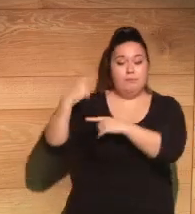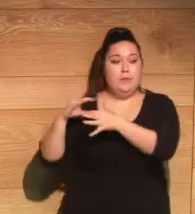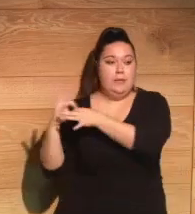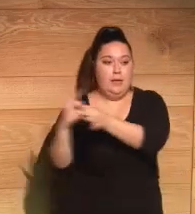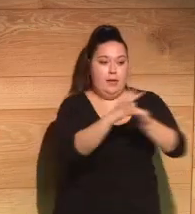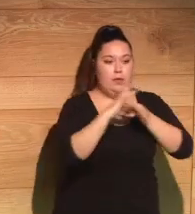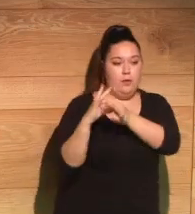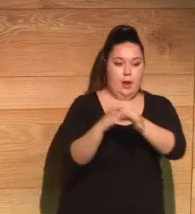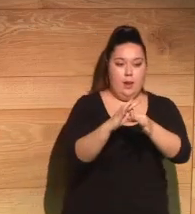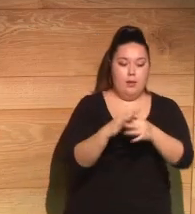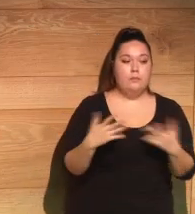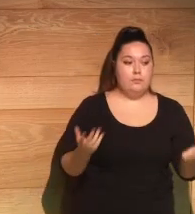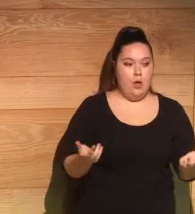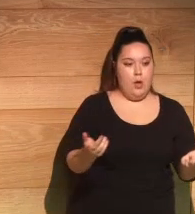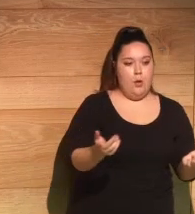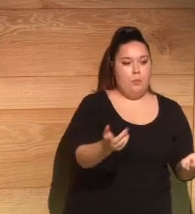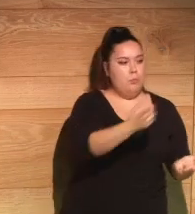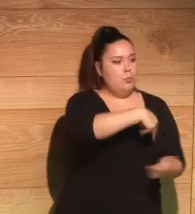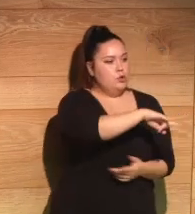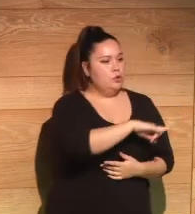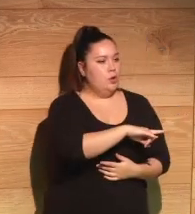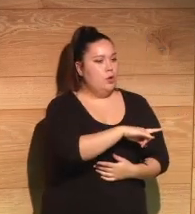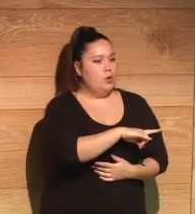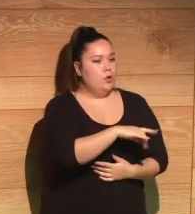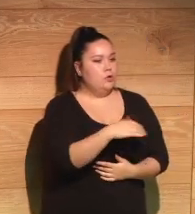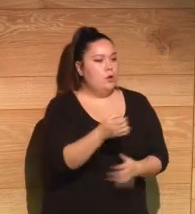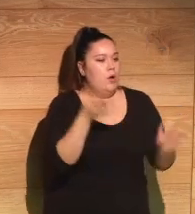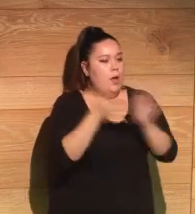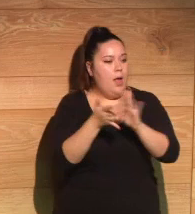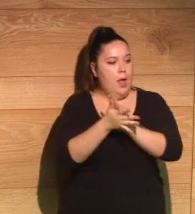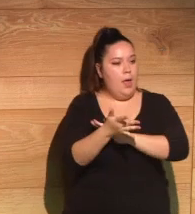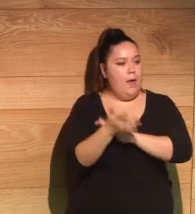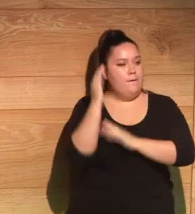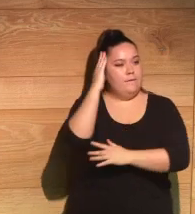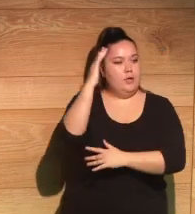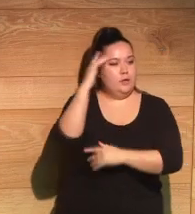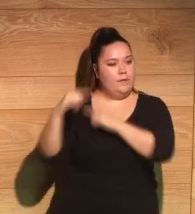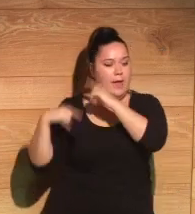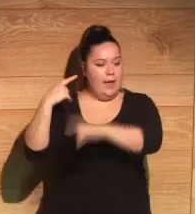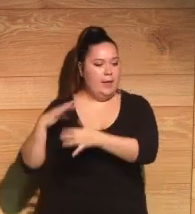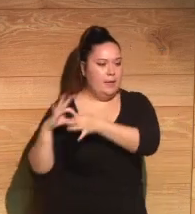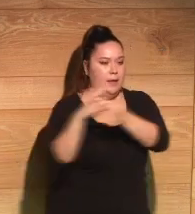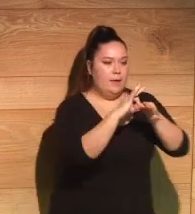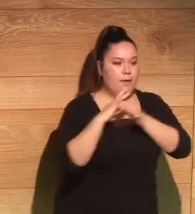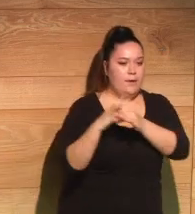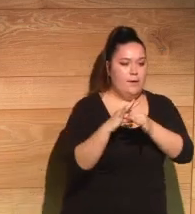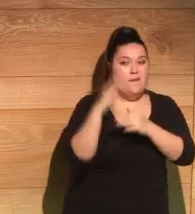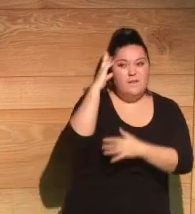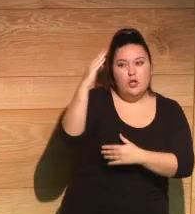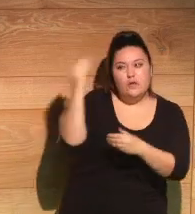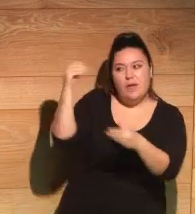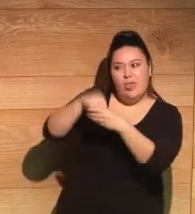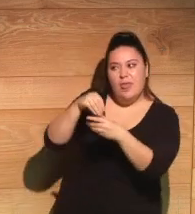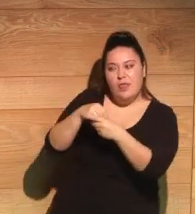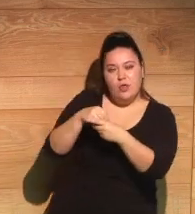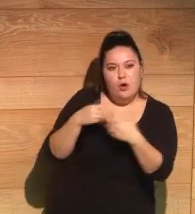intergeneracional. Me gustaría que pudierais apuntar algunos fundamentos para esa filosofía intergeneracional, ver qué papel puede tener la filosofía en las